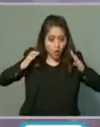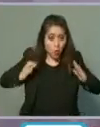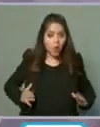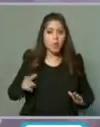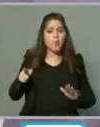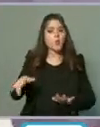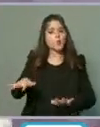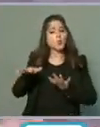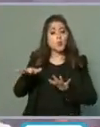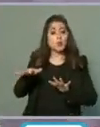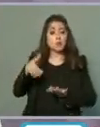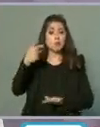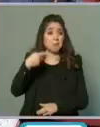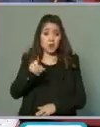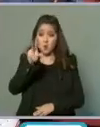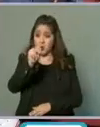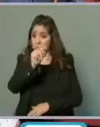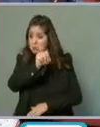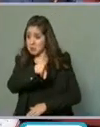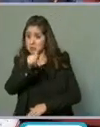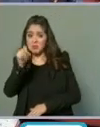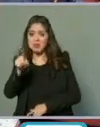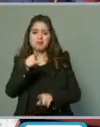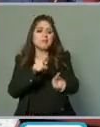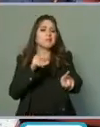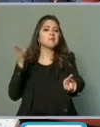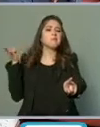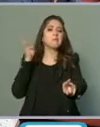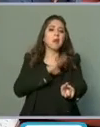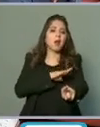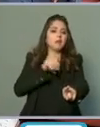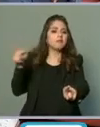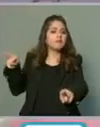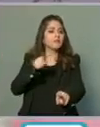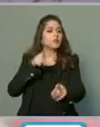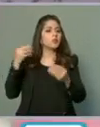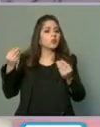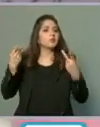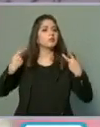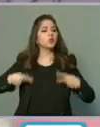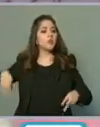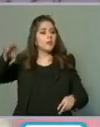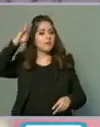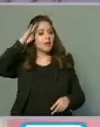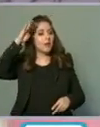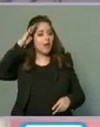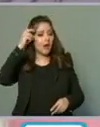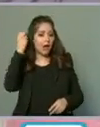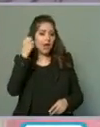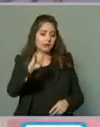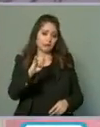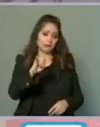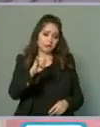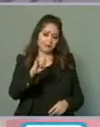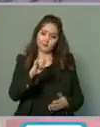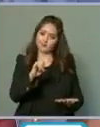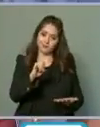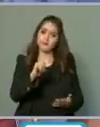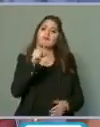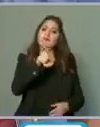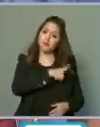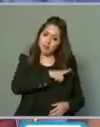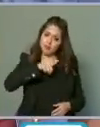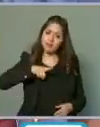ese estándar, entonces seguramente soy alguien que estoy mal. Es mucho más complejo que eso. Lo primero que le diré a la gente, tienen